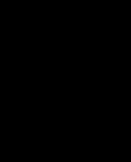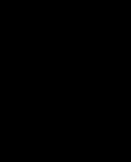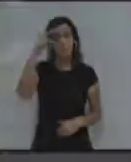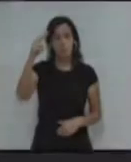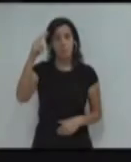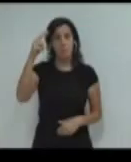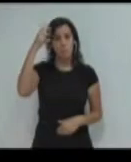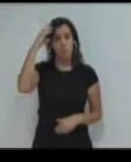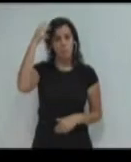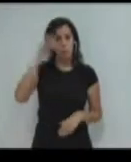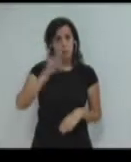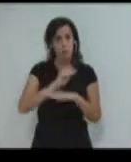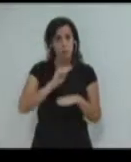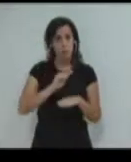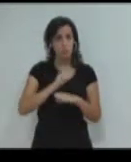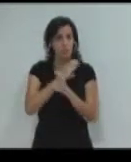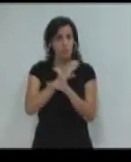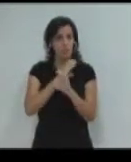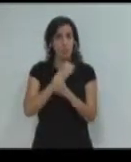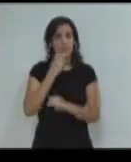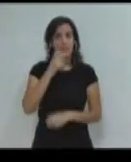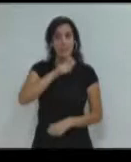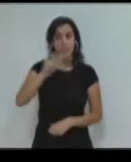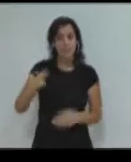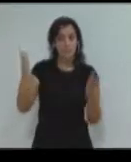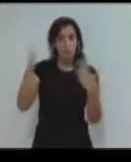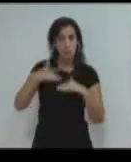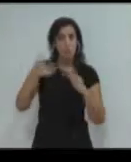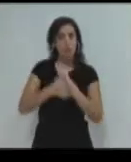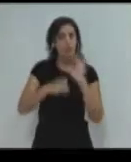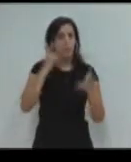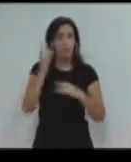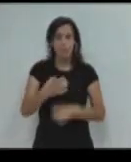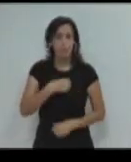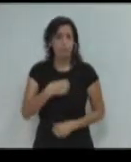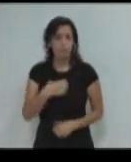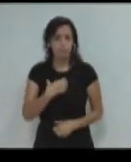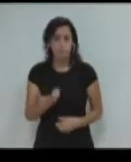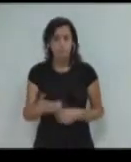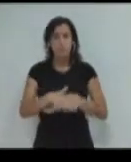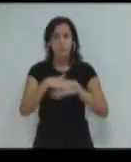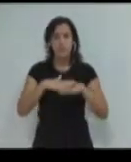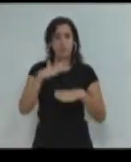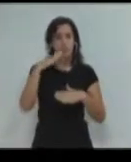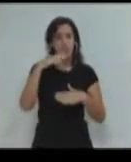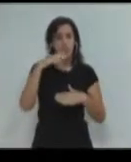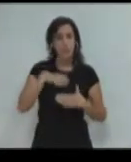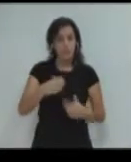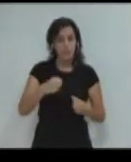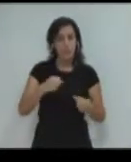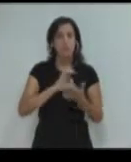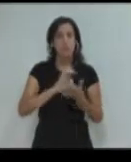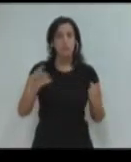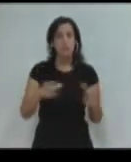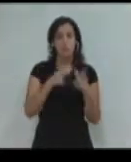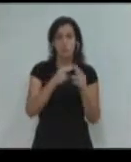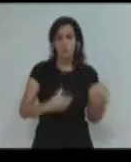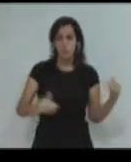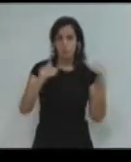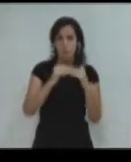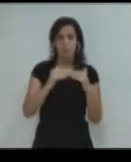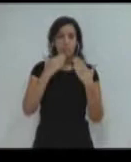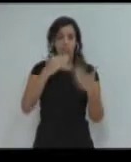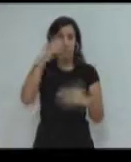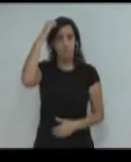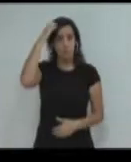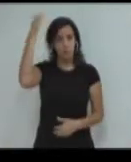patronos de CENTAC, sin los cuales estas actividades no serían posibles: el Ministerio de Sanidad, Servicios Sociales e Igualdad, a través del Real